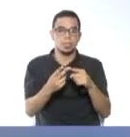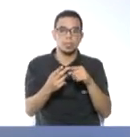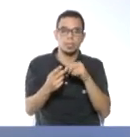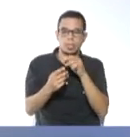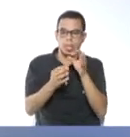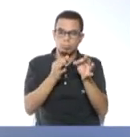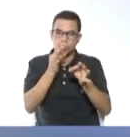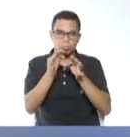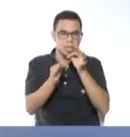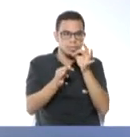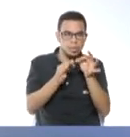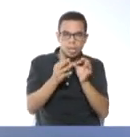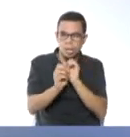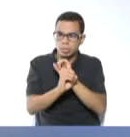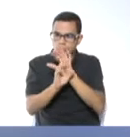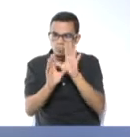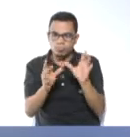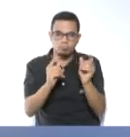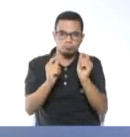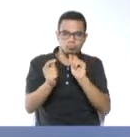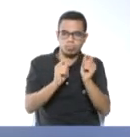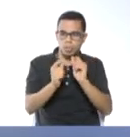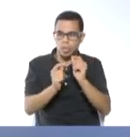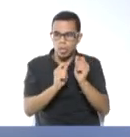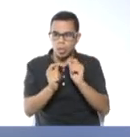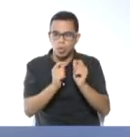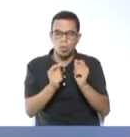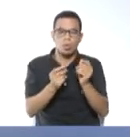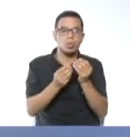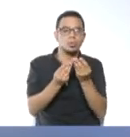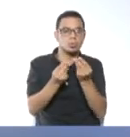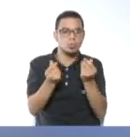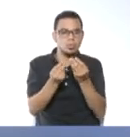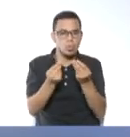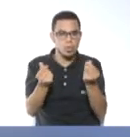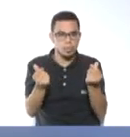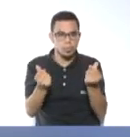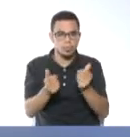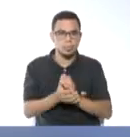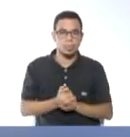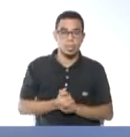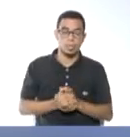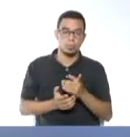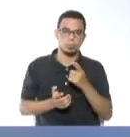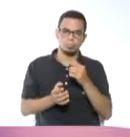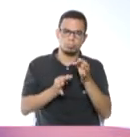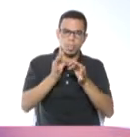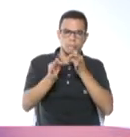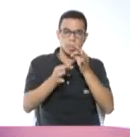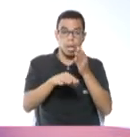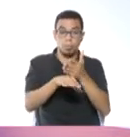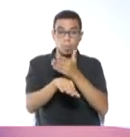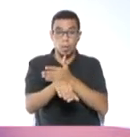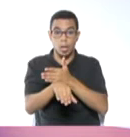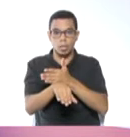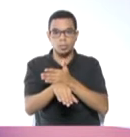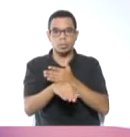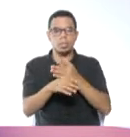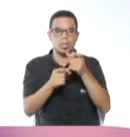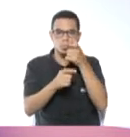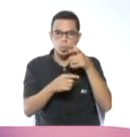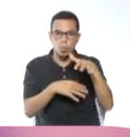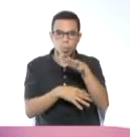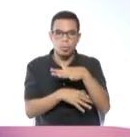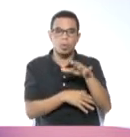del manaquillay. Hablábamos, solo refería a algunos elementos que rigen la filosofía ancestral del pueblo inga, pero en